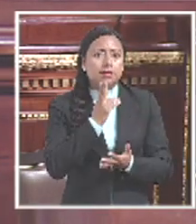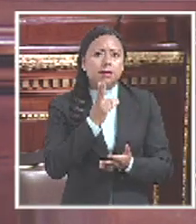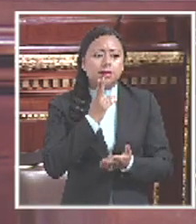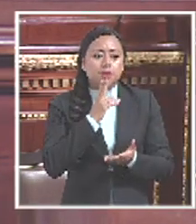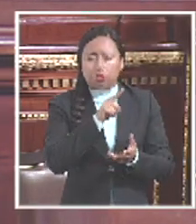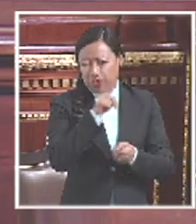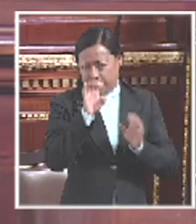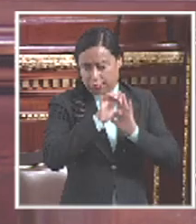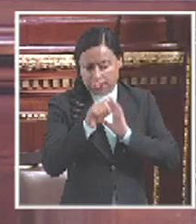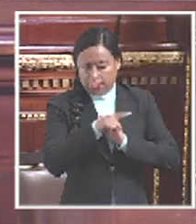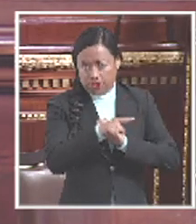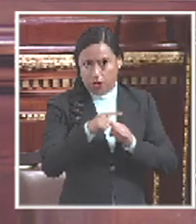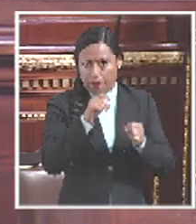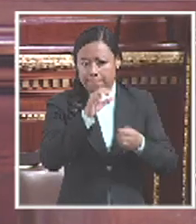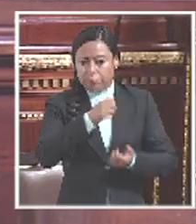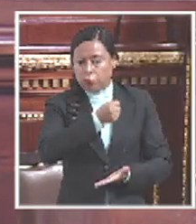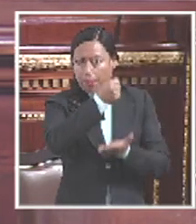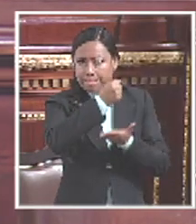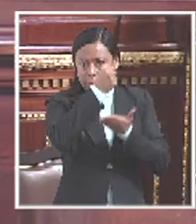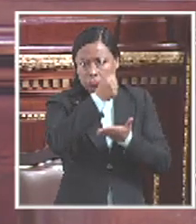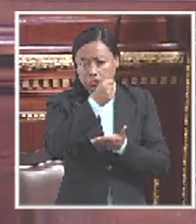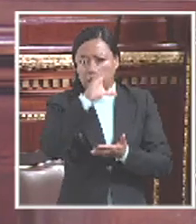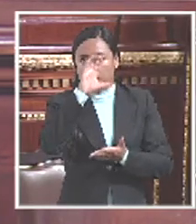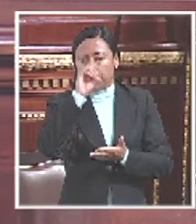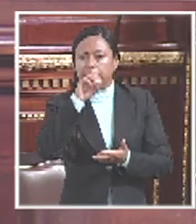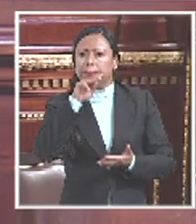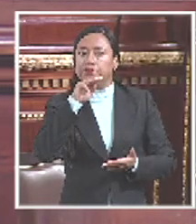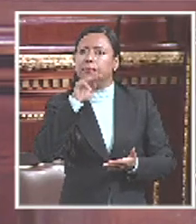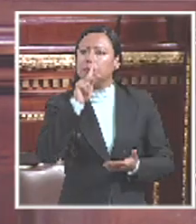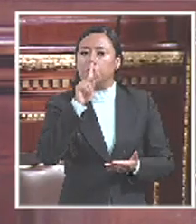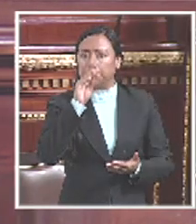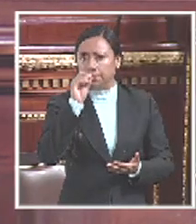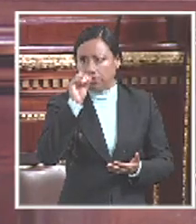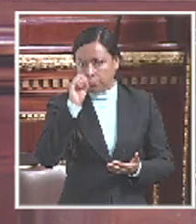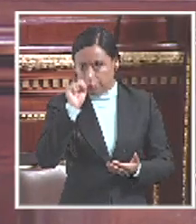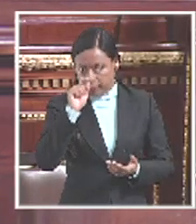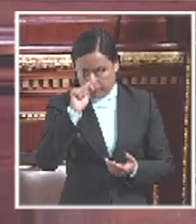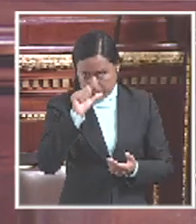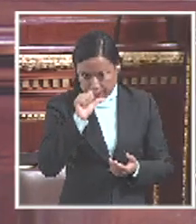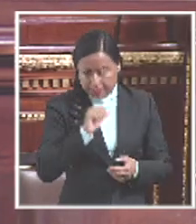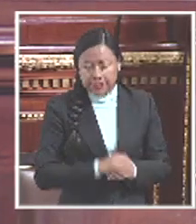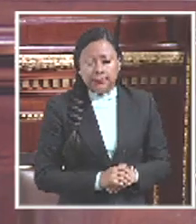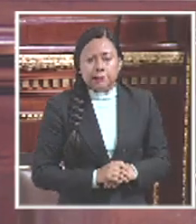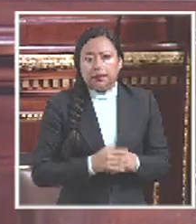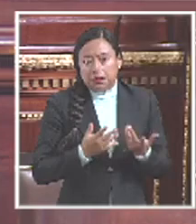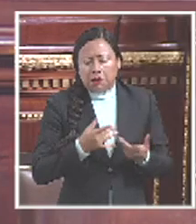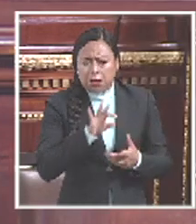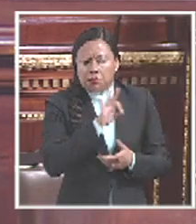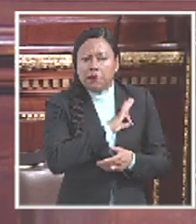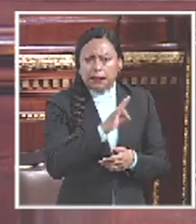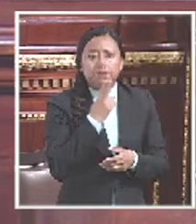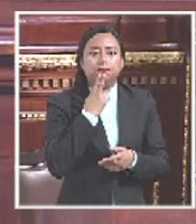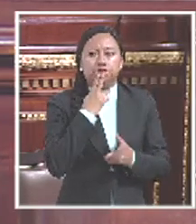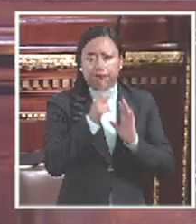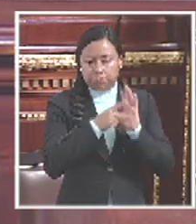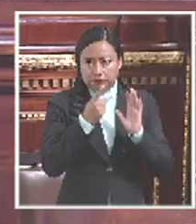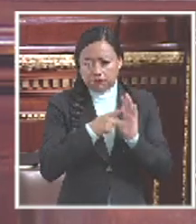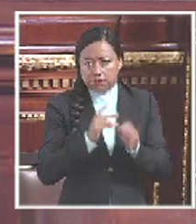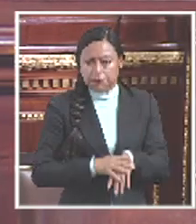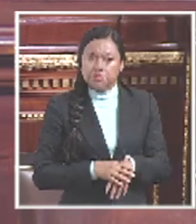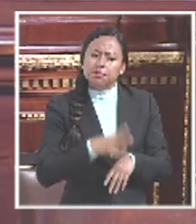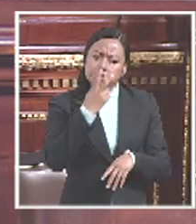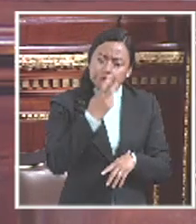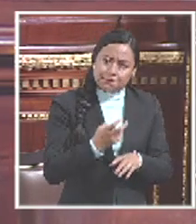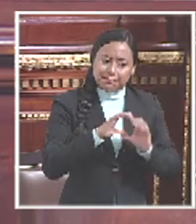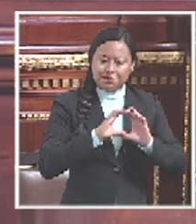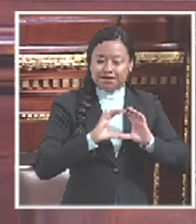compostables. Nosotros estamos de acuerdo en que esta medida que se tomó por parte del Congreso